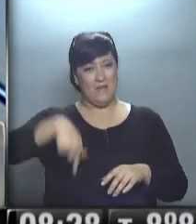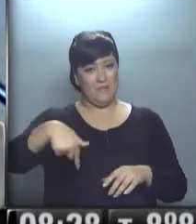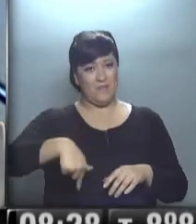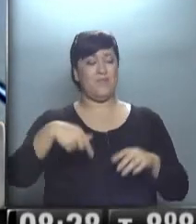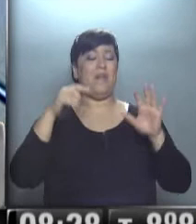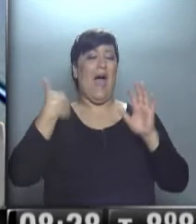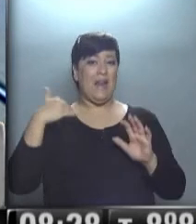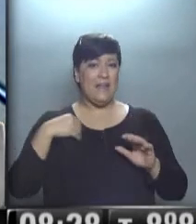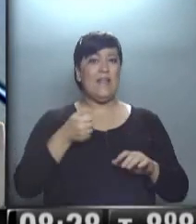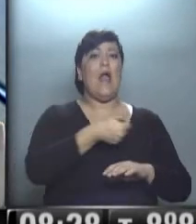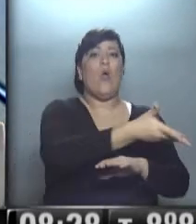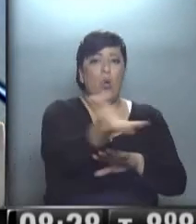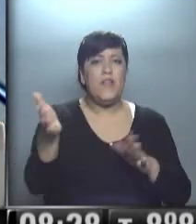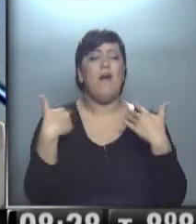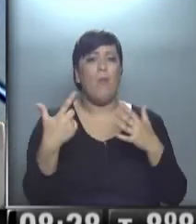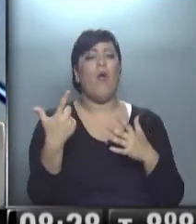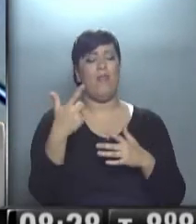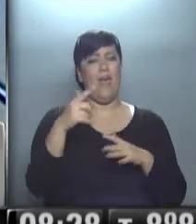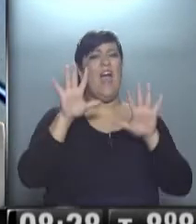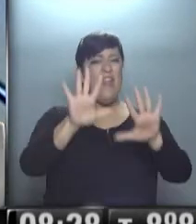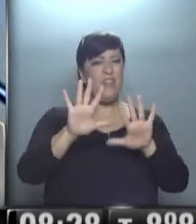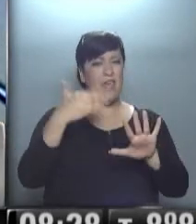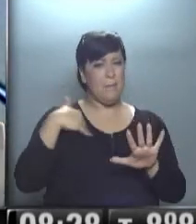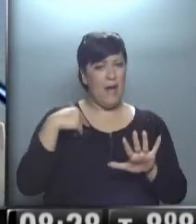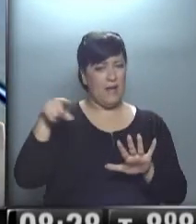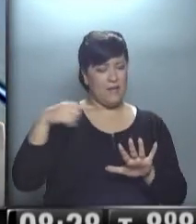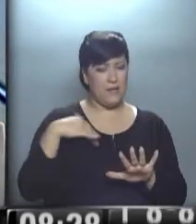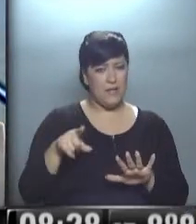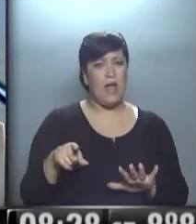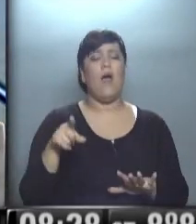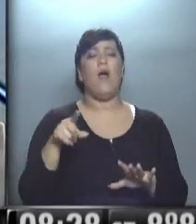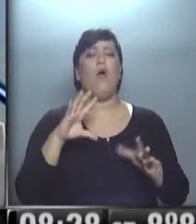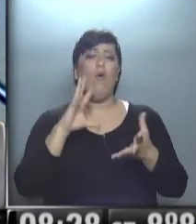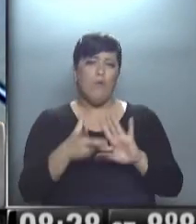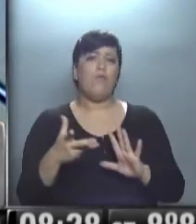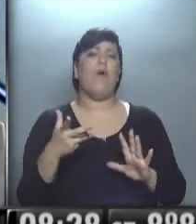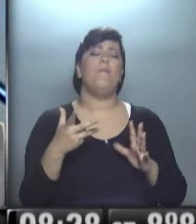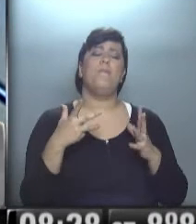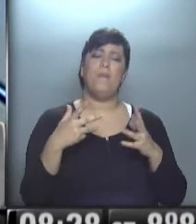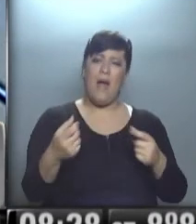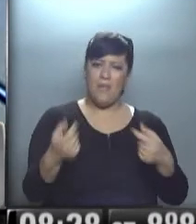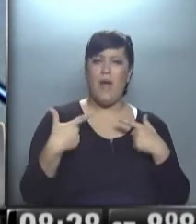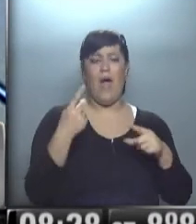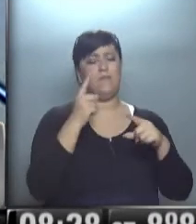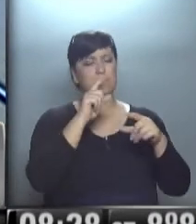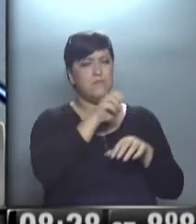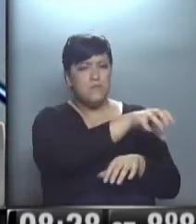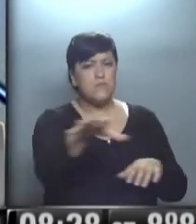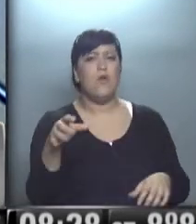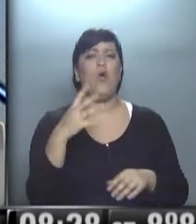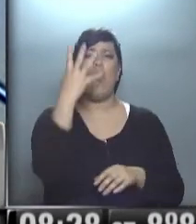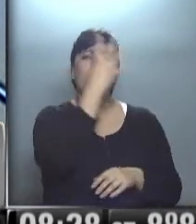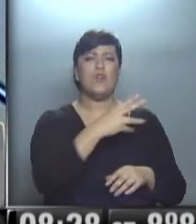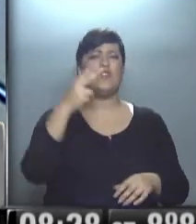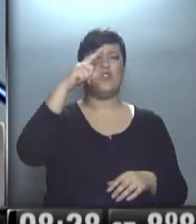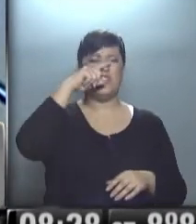mundo superficie cultivable argentina es una plataforma de satisfacción de la demanda agroalimentaria tenemos 400 millones de